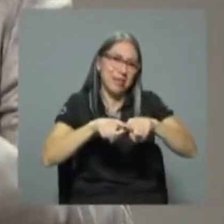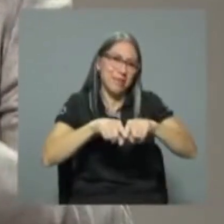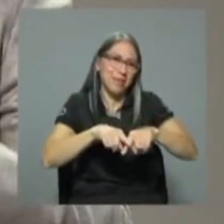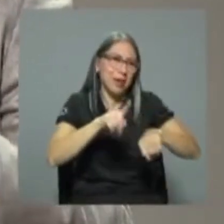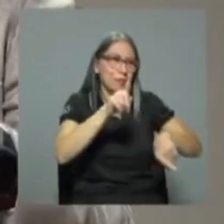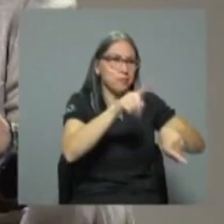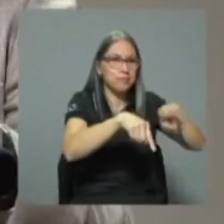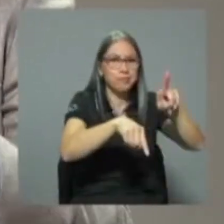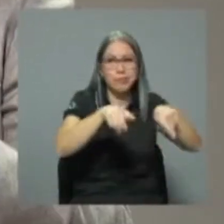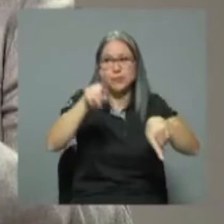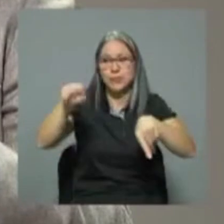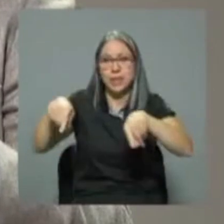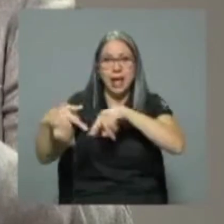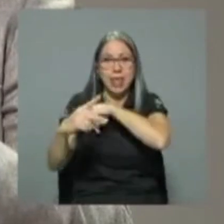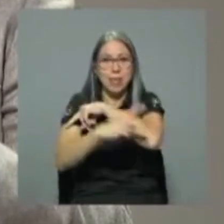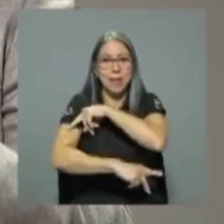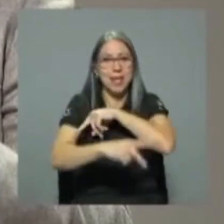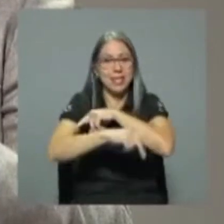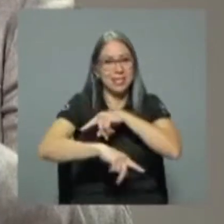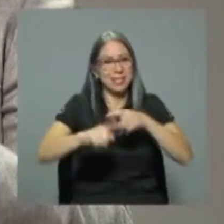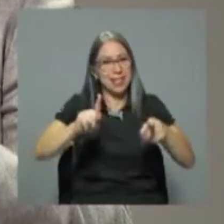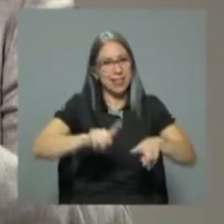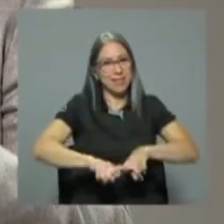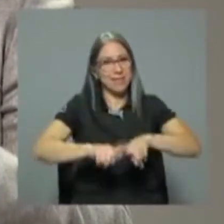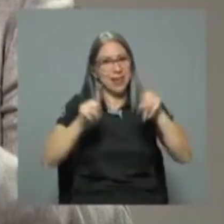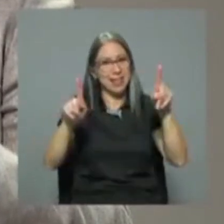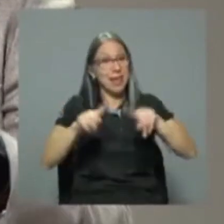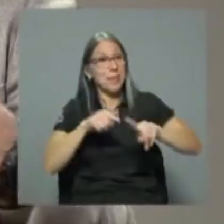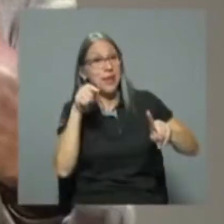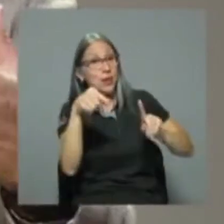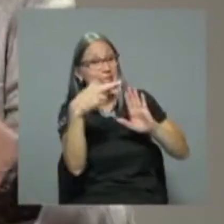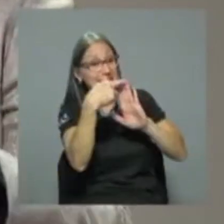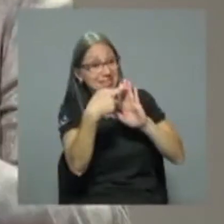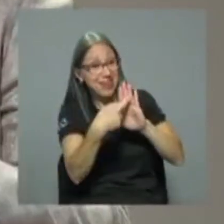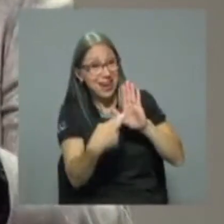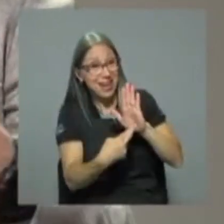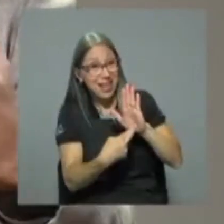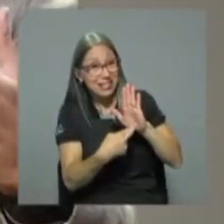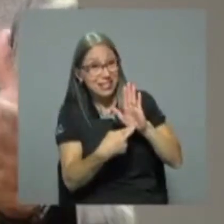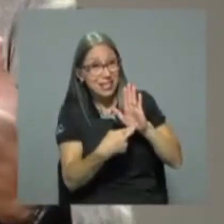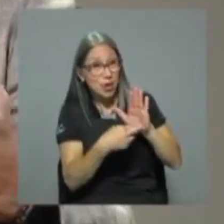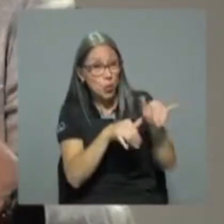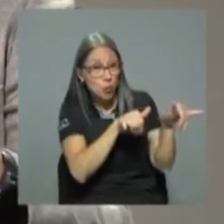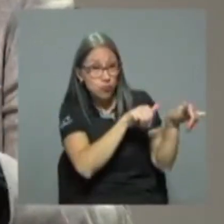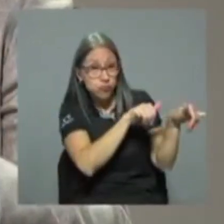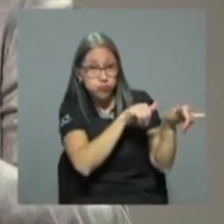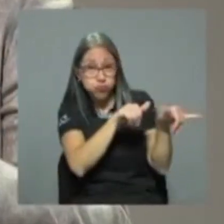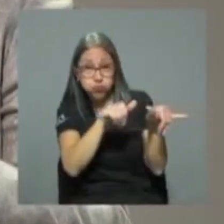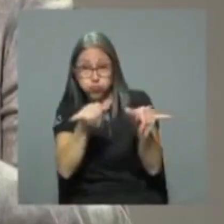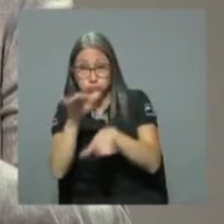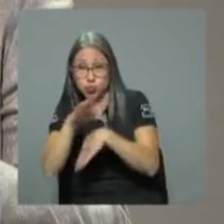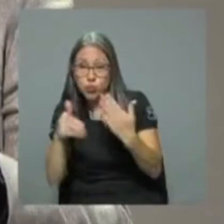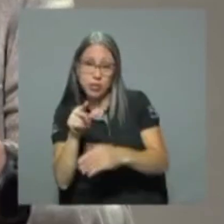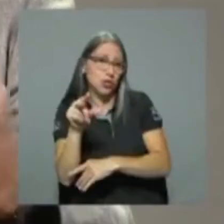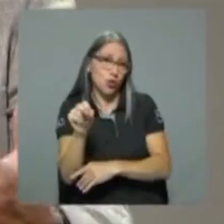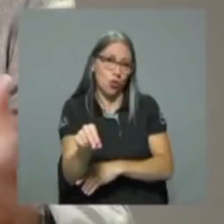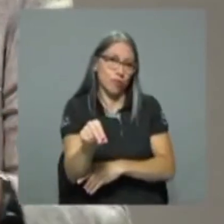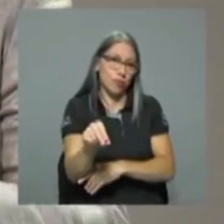pero sí eran reglas, sí eran entornos que no podemos decir una sola empresa estaba preparada para